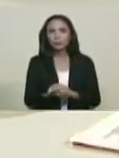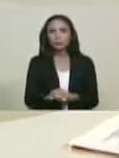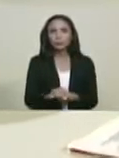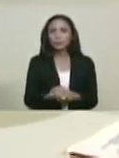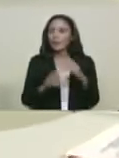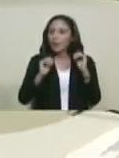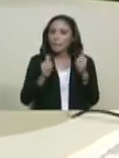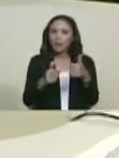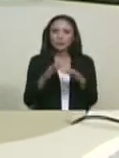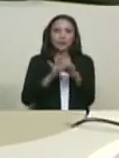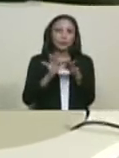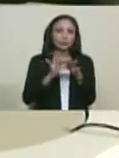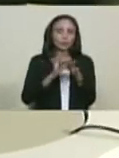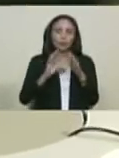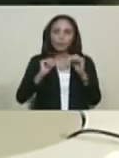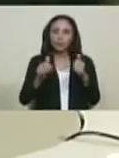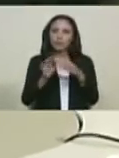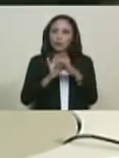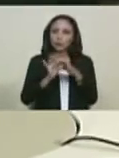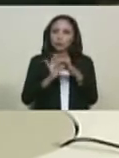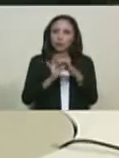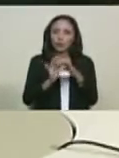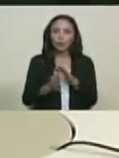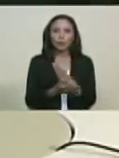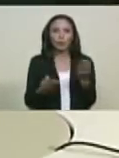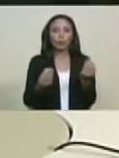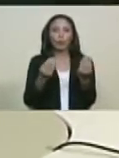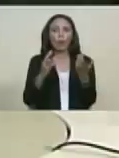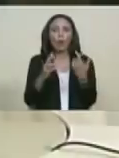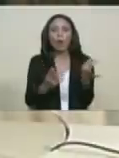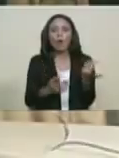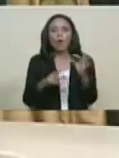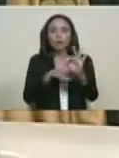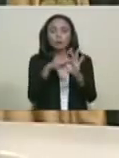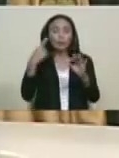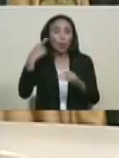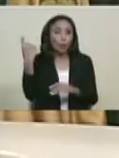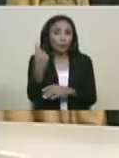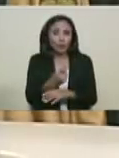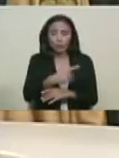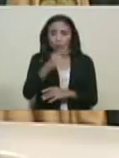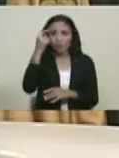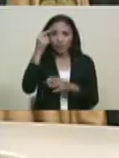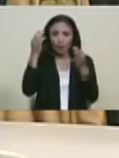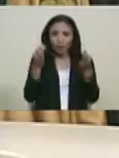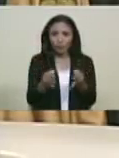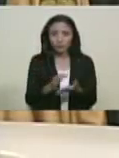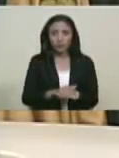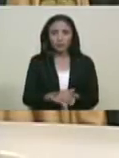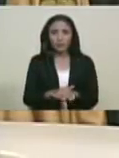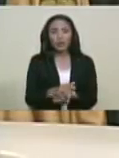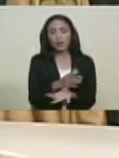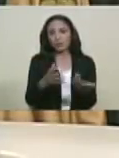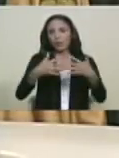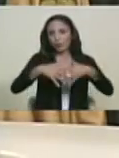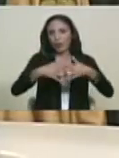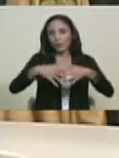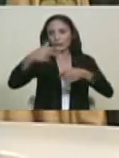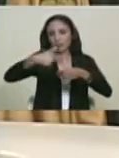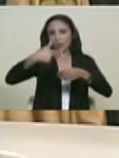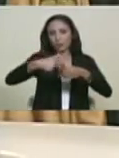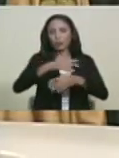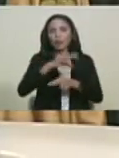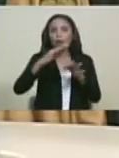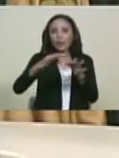operaciones como unidad contable obligatoria de nuestra industria petrolera